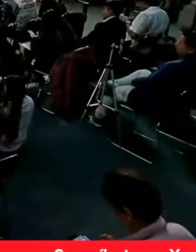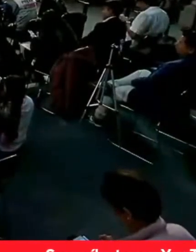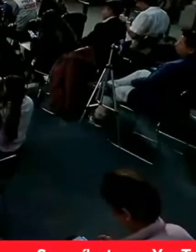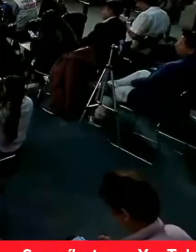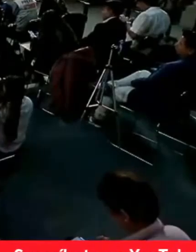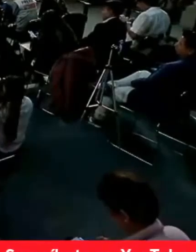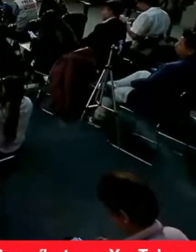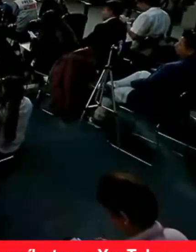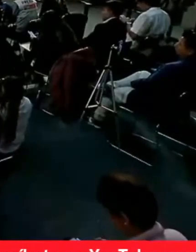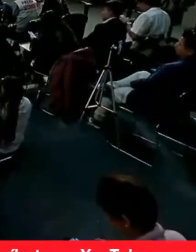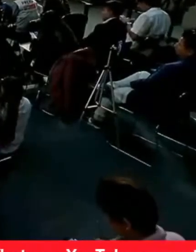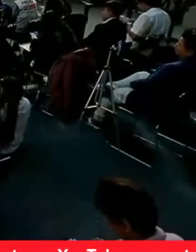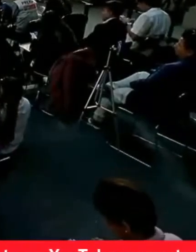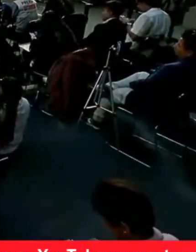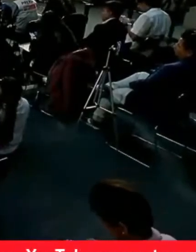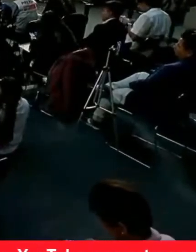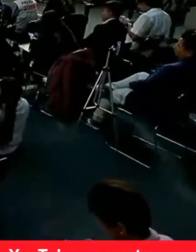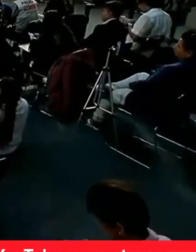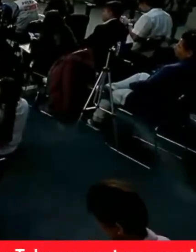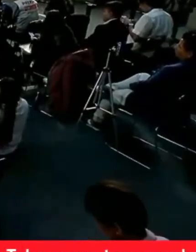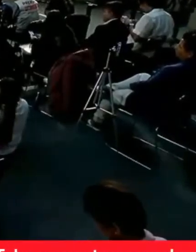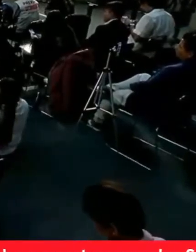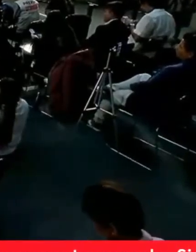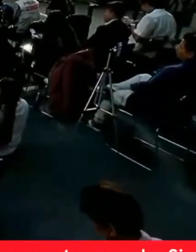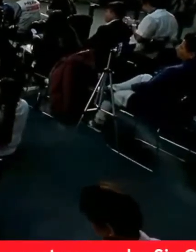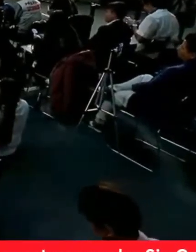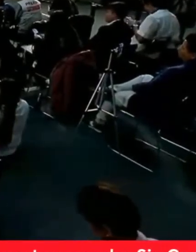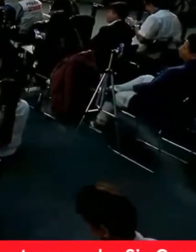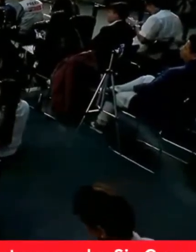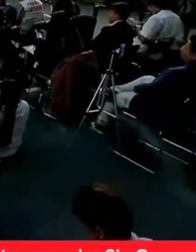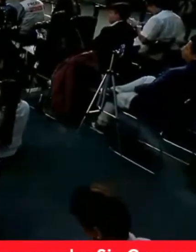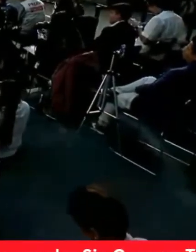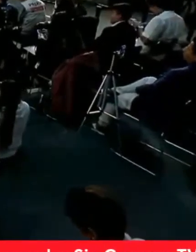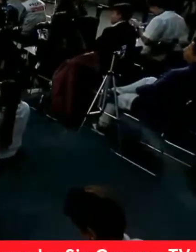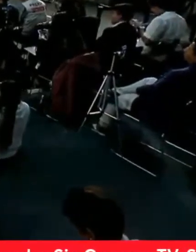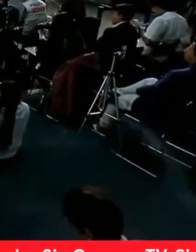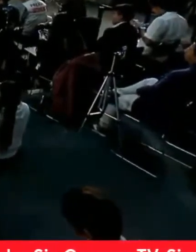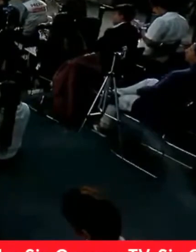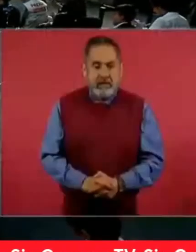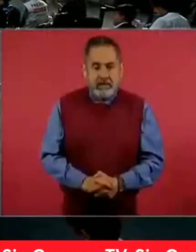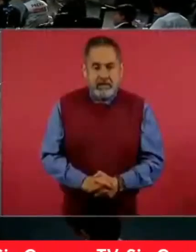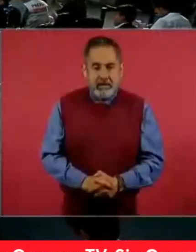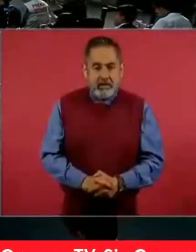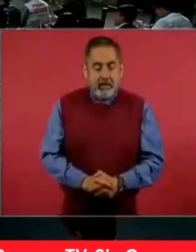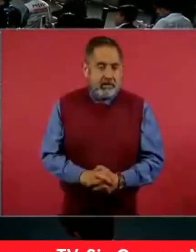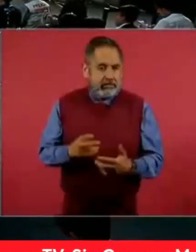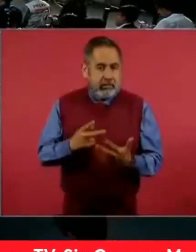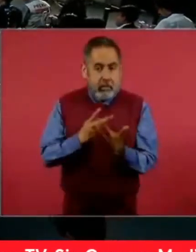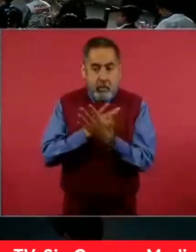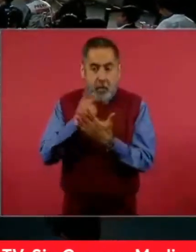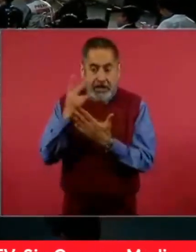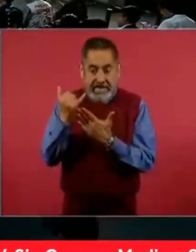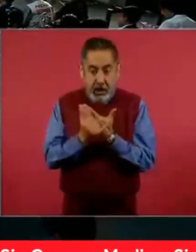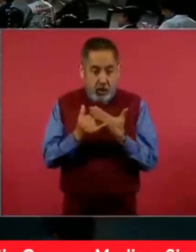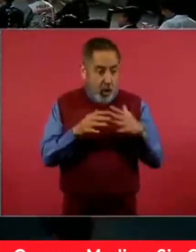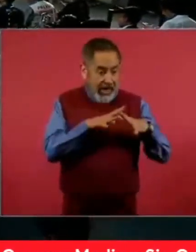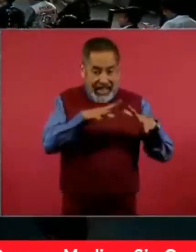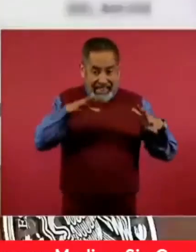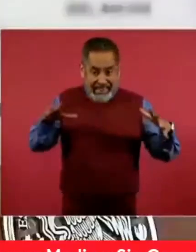5.5 kilómetros y representa una inversión de 2.405 millones de pesos. El proyecto